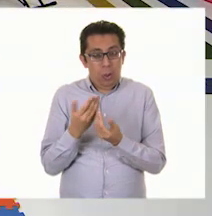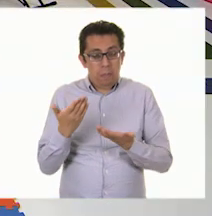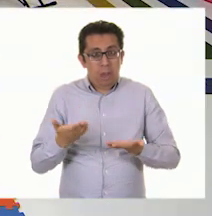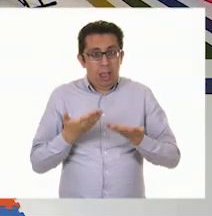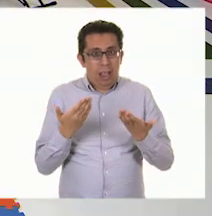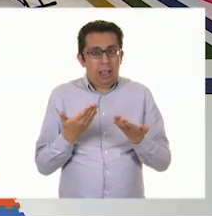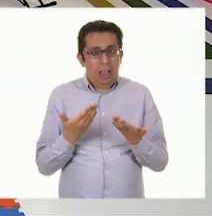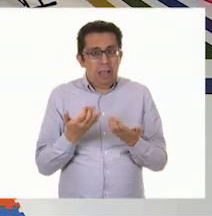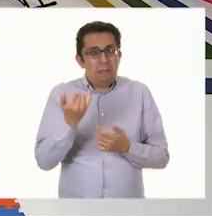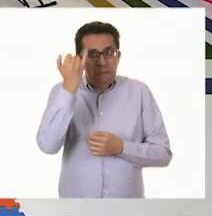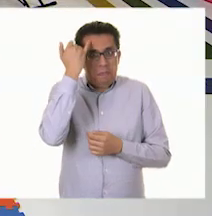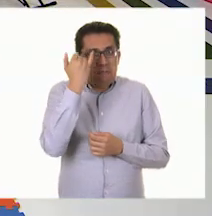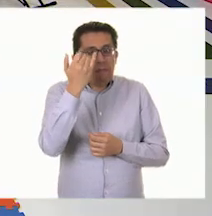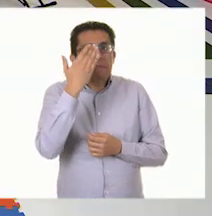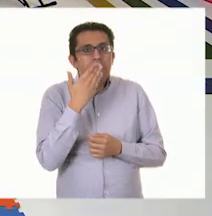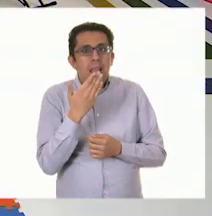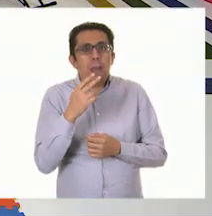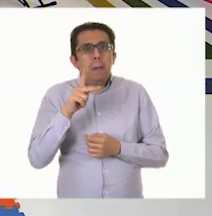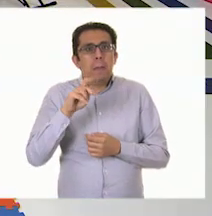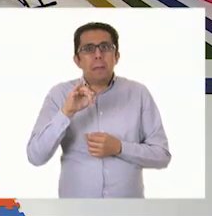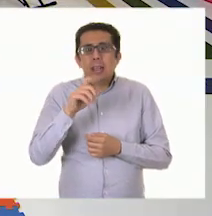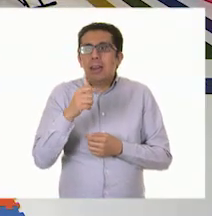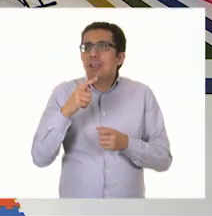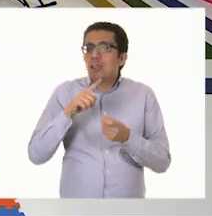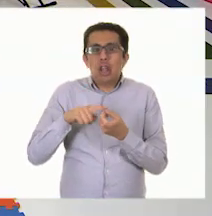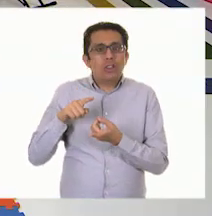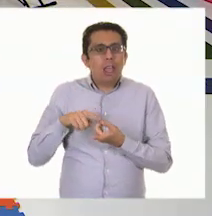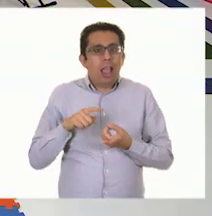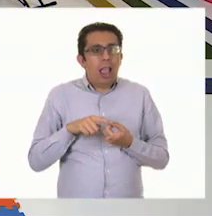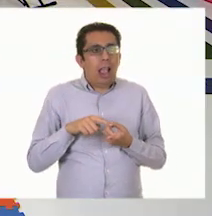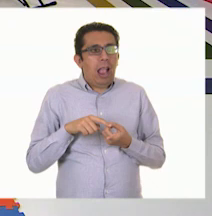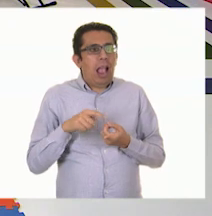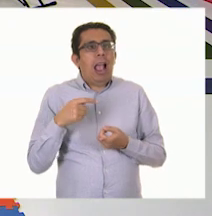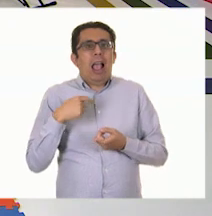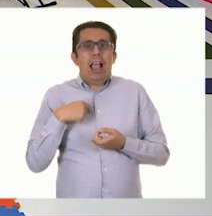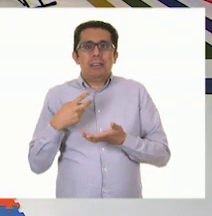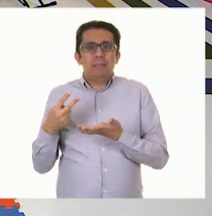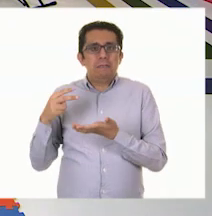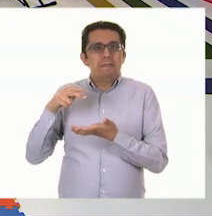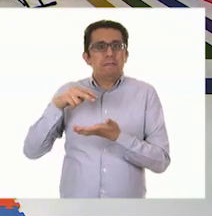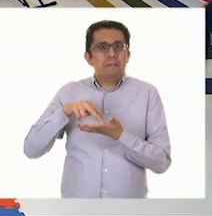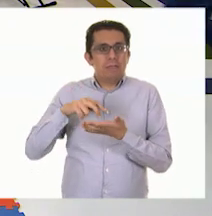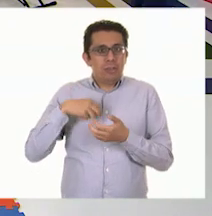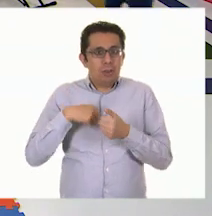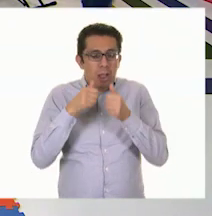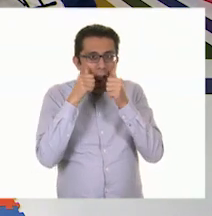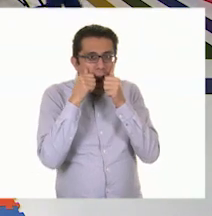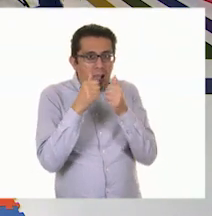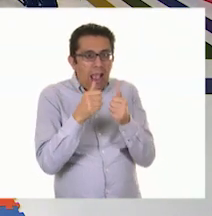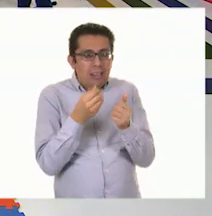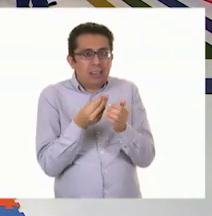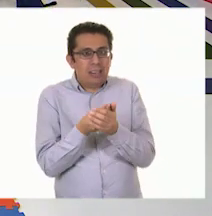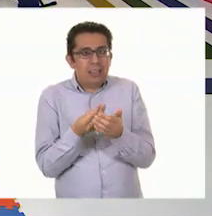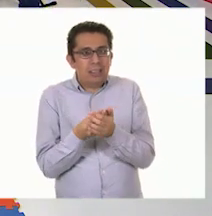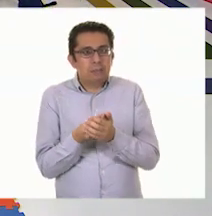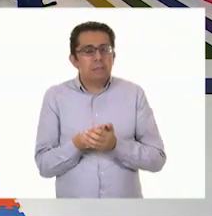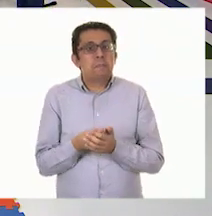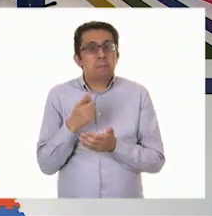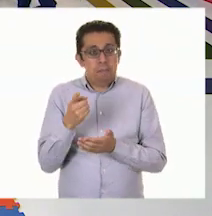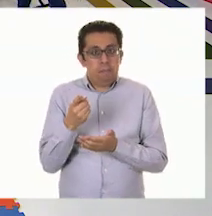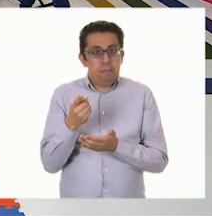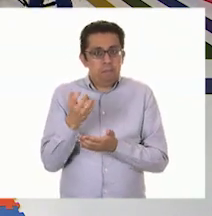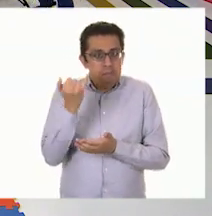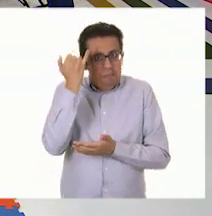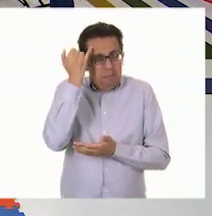gran idea. Pili, ¿dónde estás? Aquí estoy, poniendo muchísima atención a la clase. ¿Qué te parece